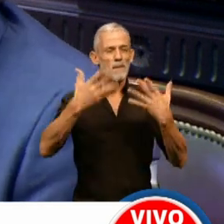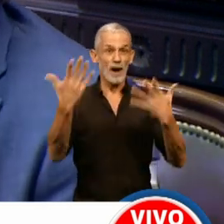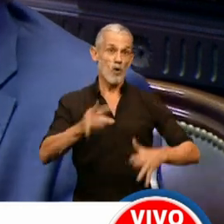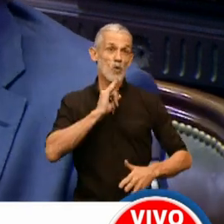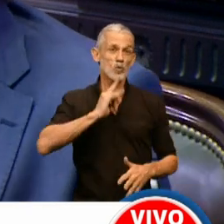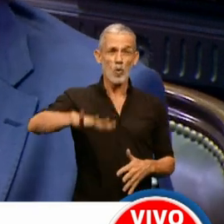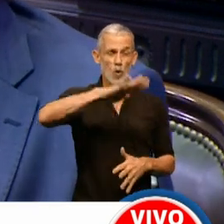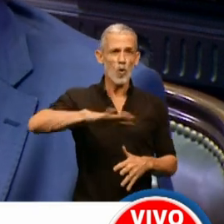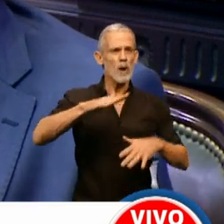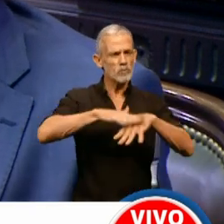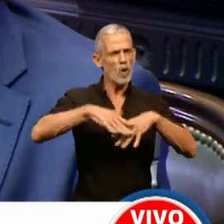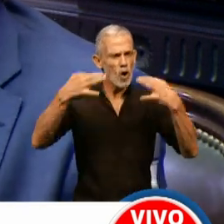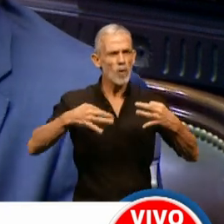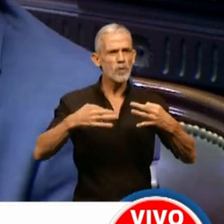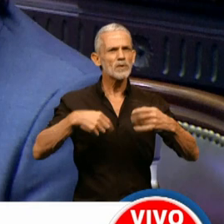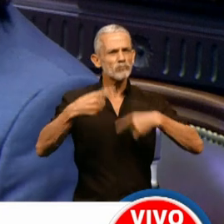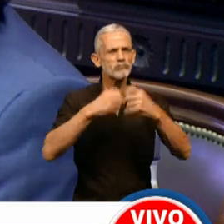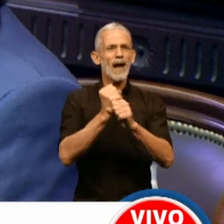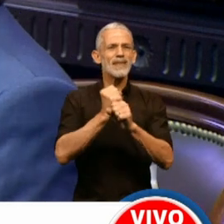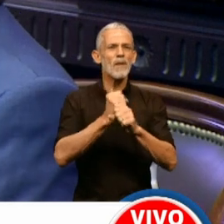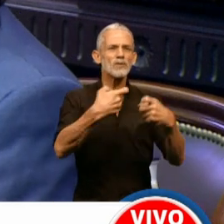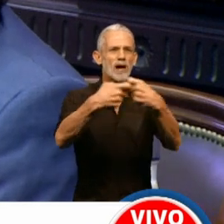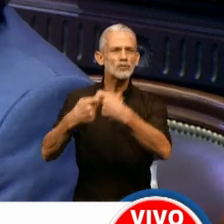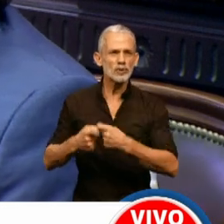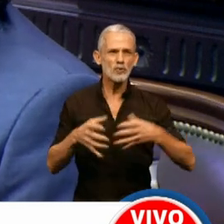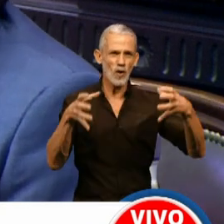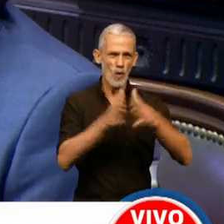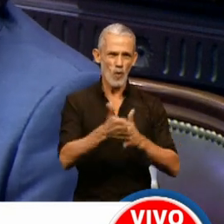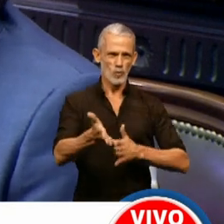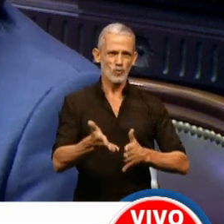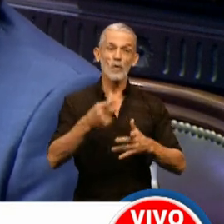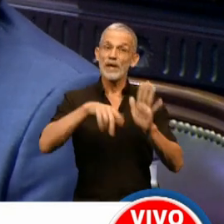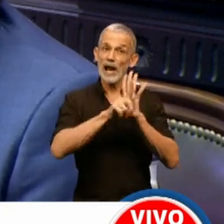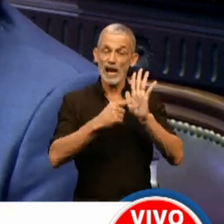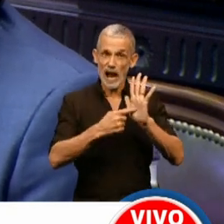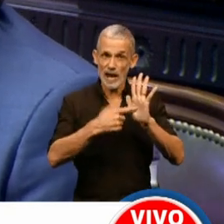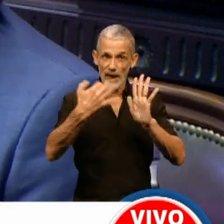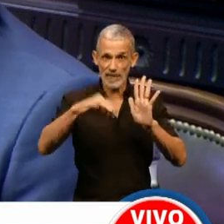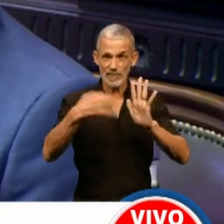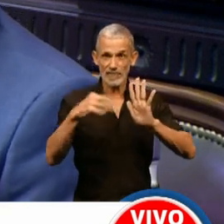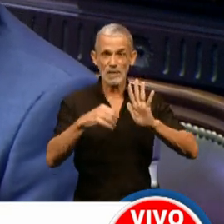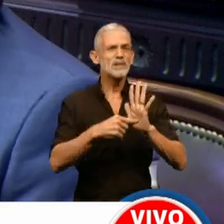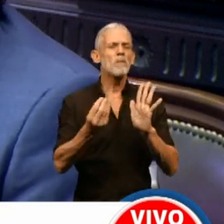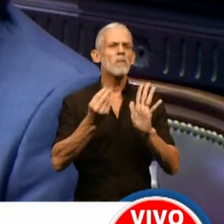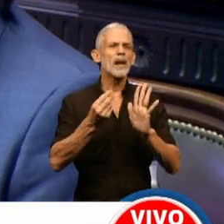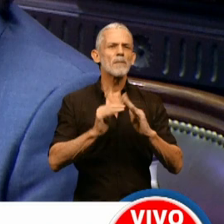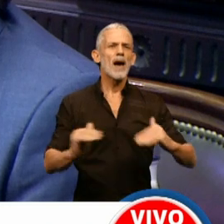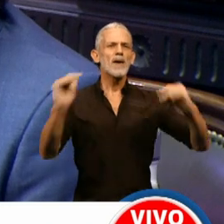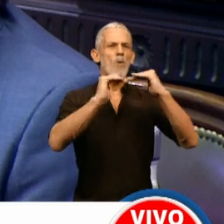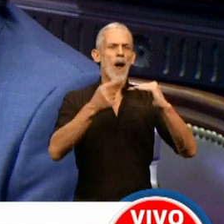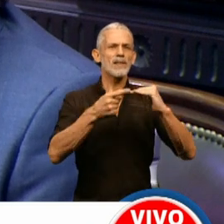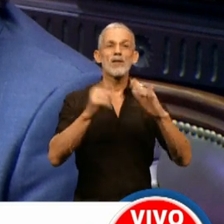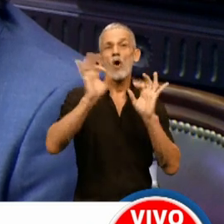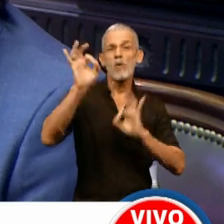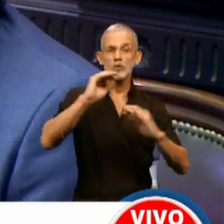tucumán nos comprometemos a seguir trabajando con las organizaciones esta ley debe ser para que haya igualdad de